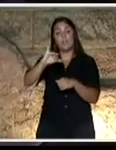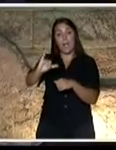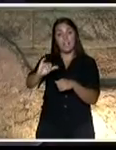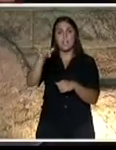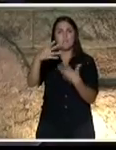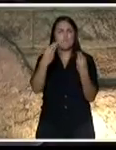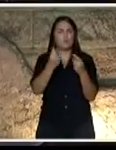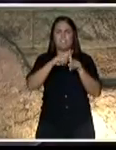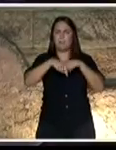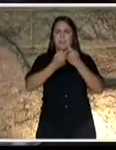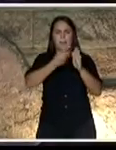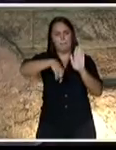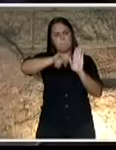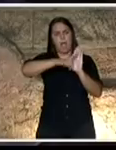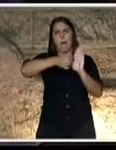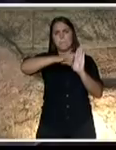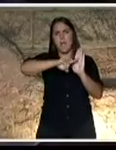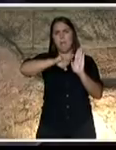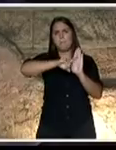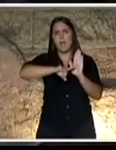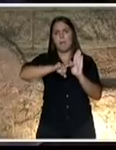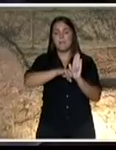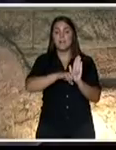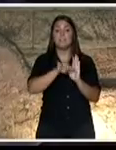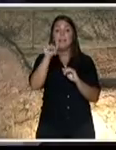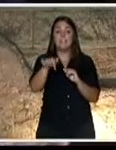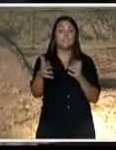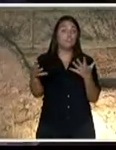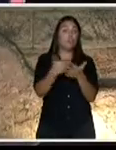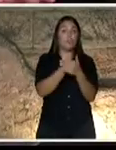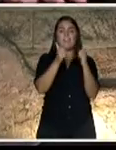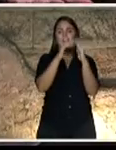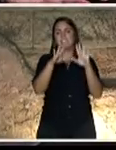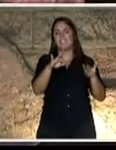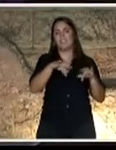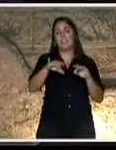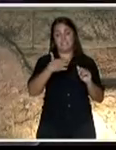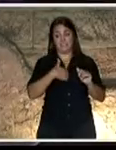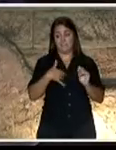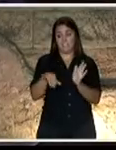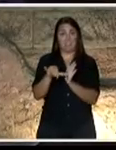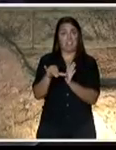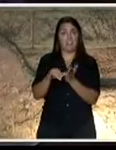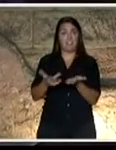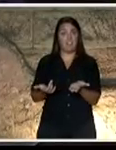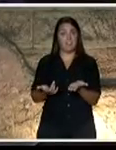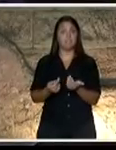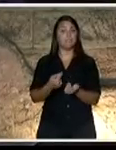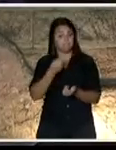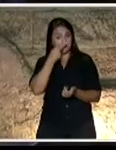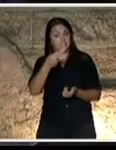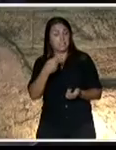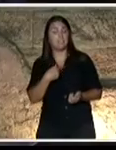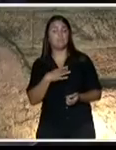inscritas. Eso es lo que hacemos todas las casas regionales, Sevilla, que estamos cerca, y Zabernos.